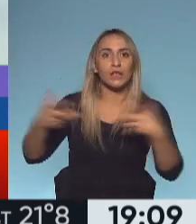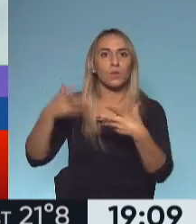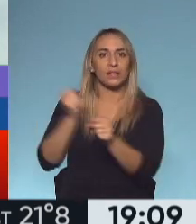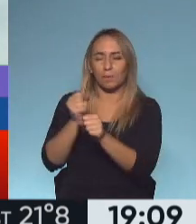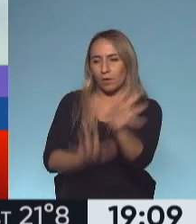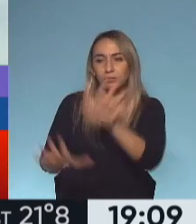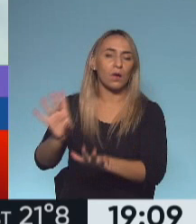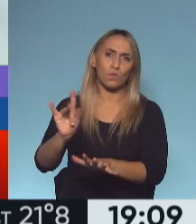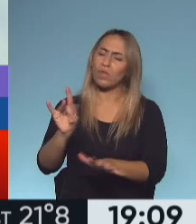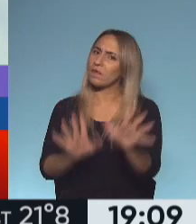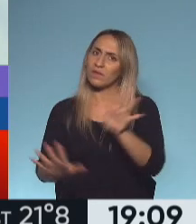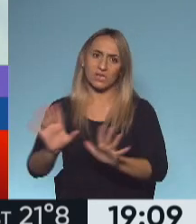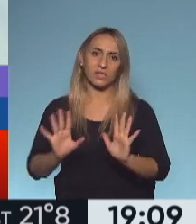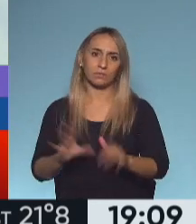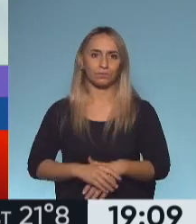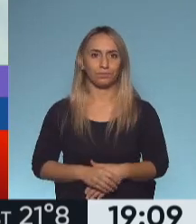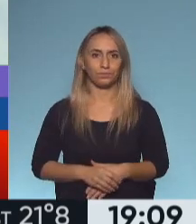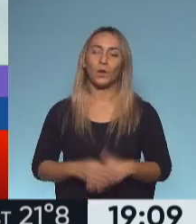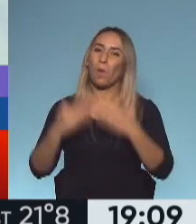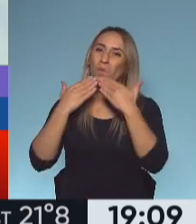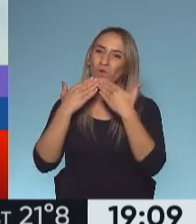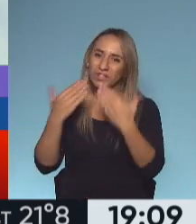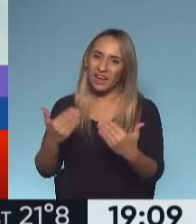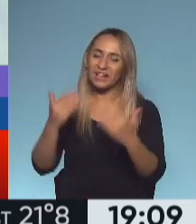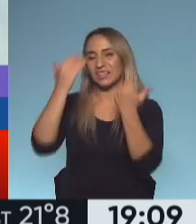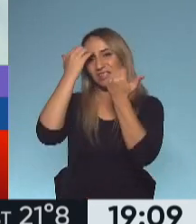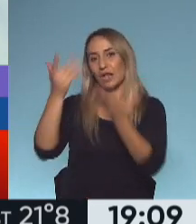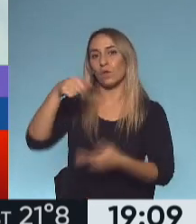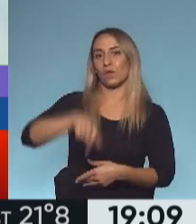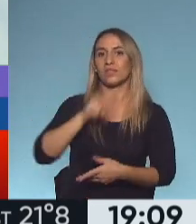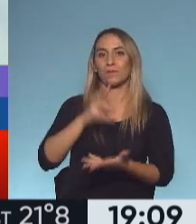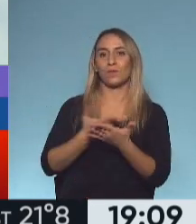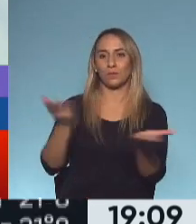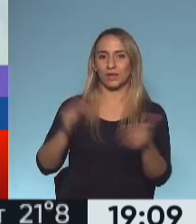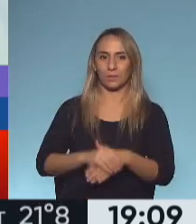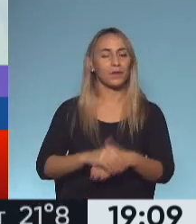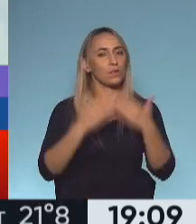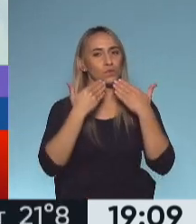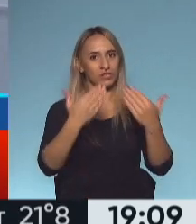Doctor Gerardo Bosovich, le agradecemos muchísimo su tiempo, lo saludamos desde la televisión pública. Muchas gracias, Gerardo. Bueno,